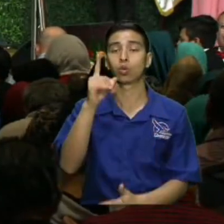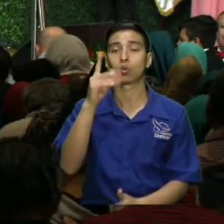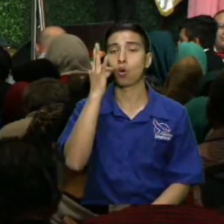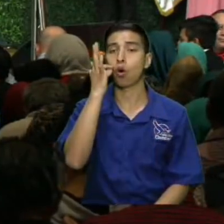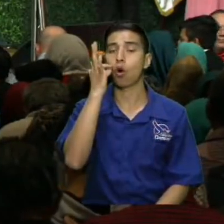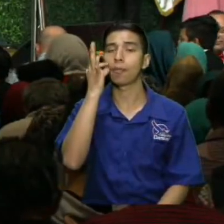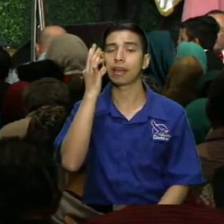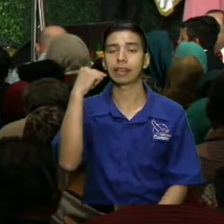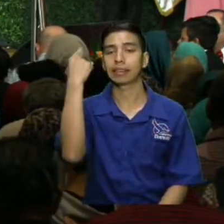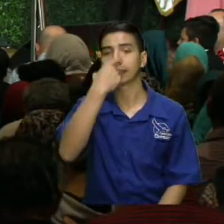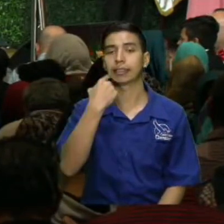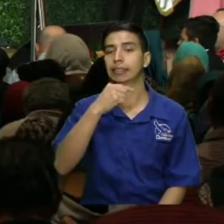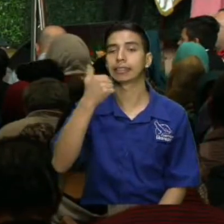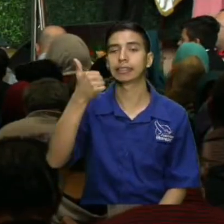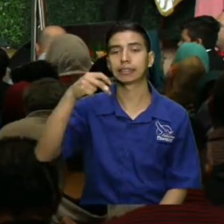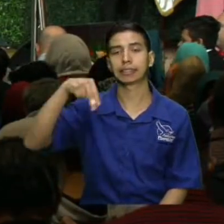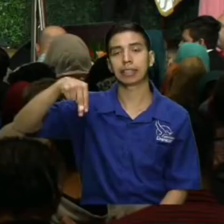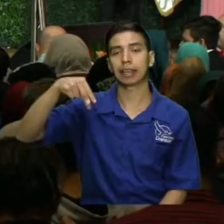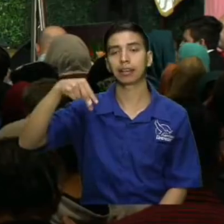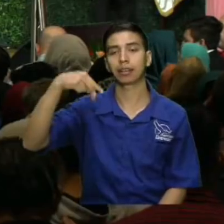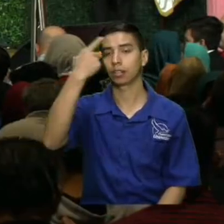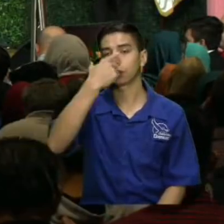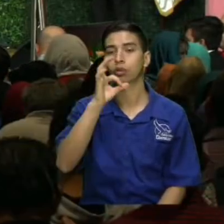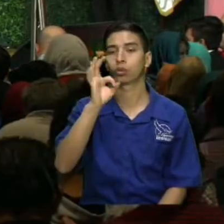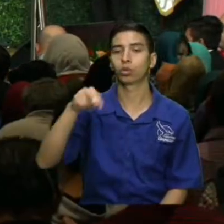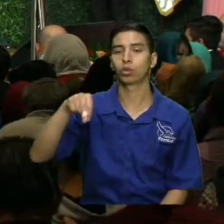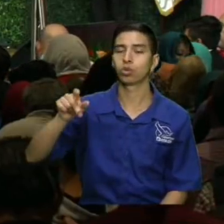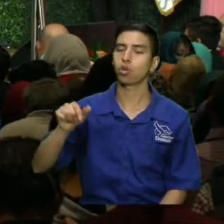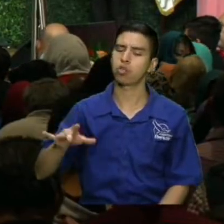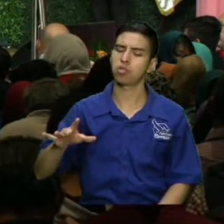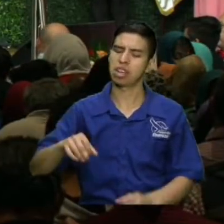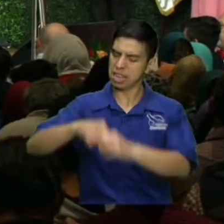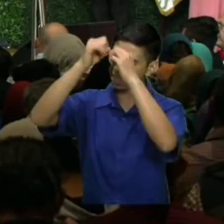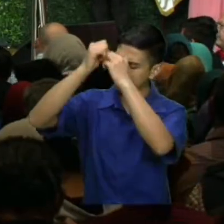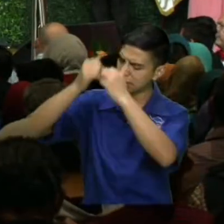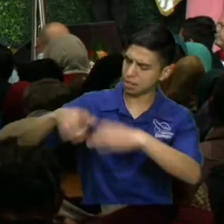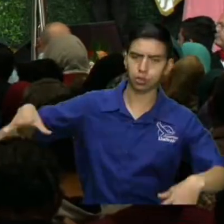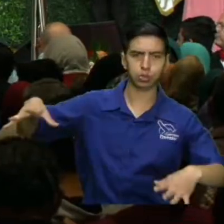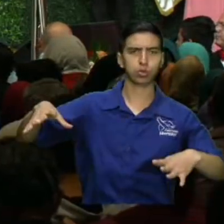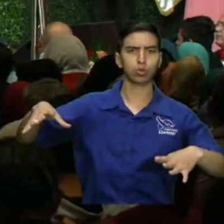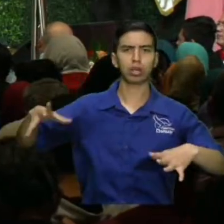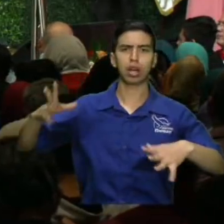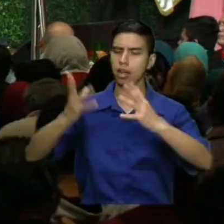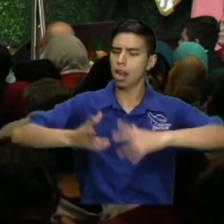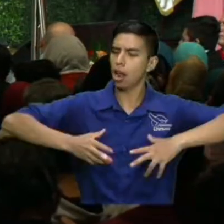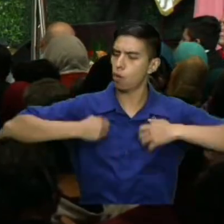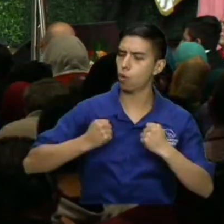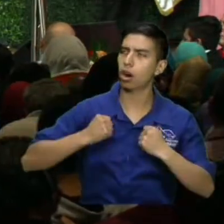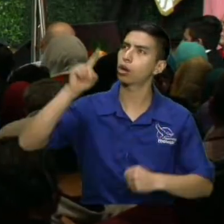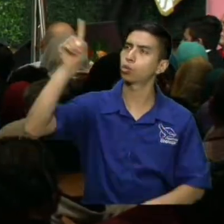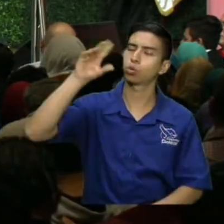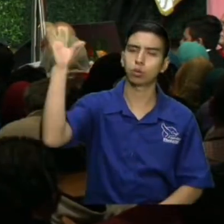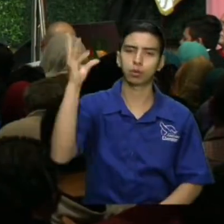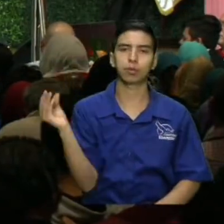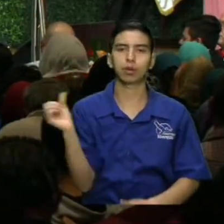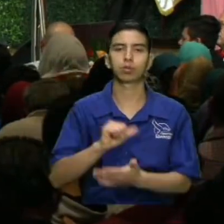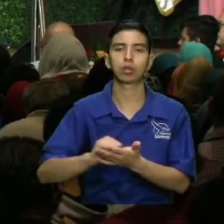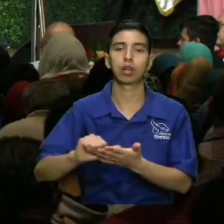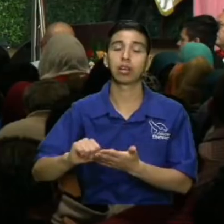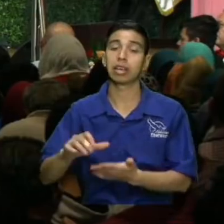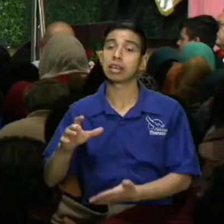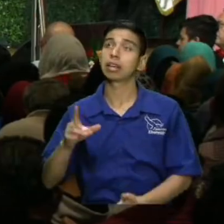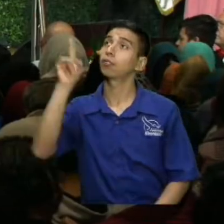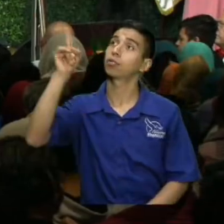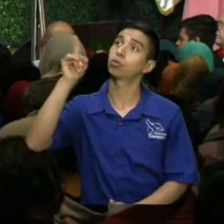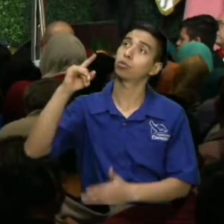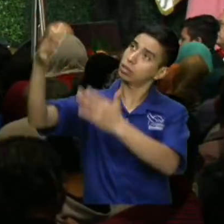quema, que se deshaga ese lazo del cazador y que dejen libertad esa alma, en el